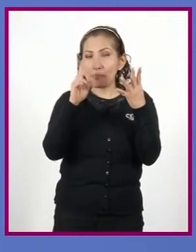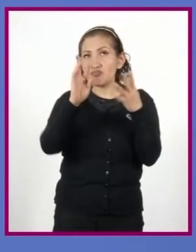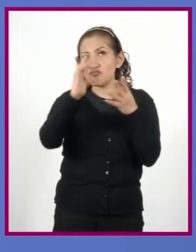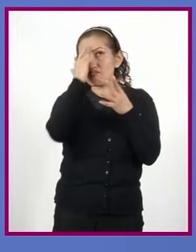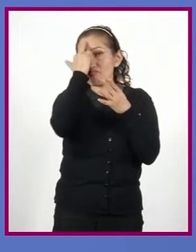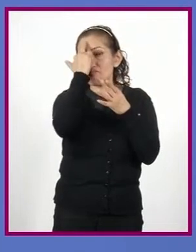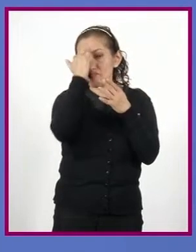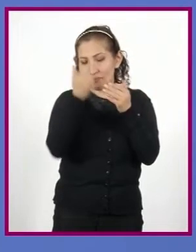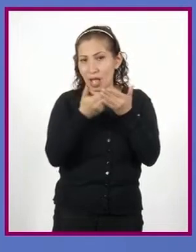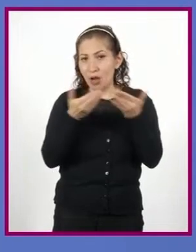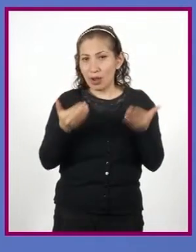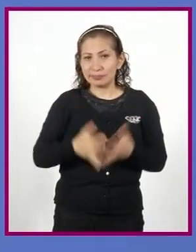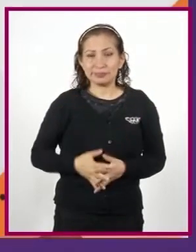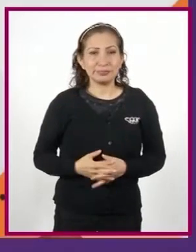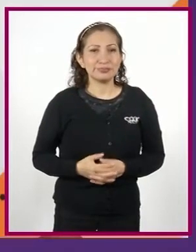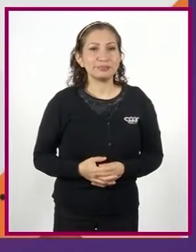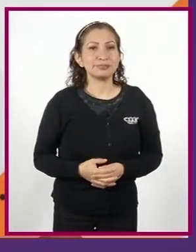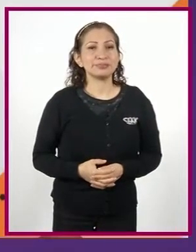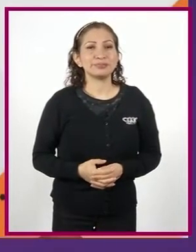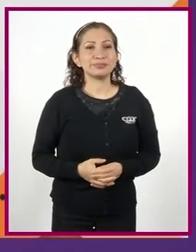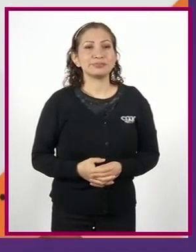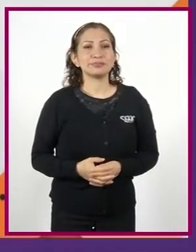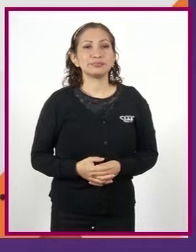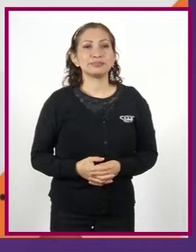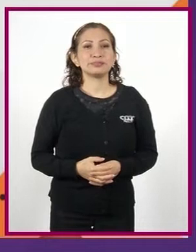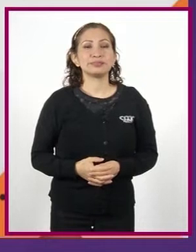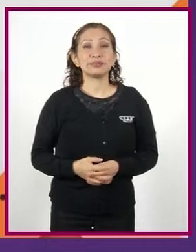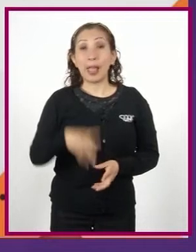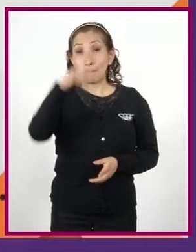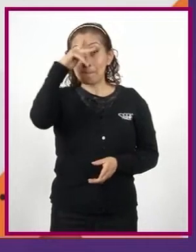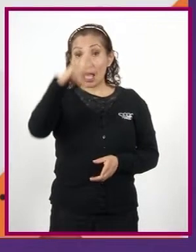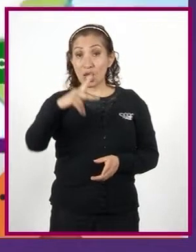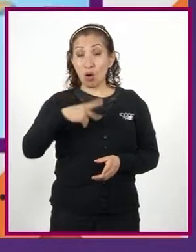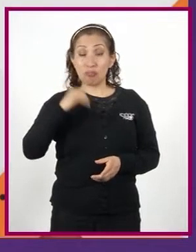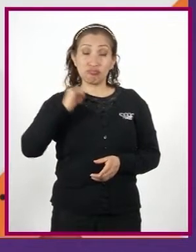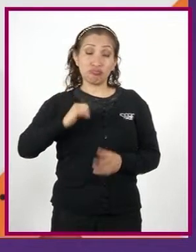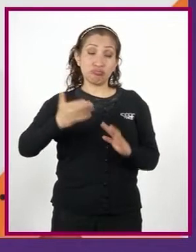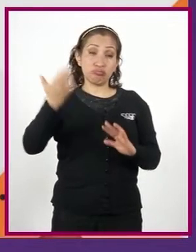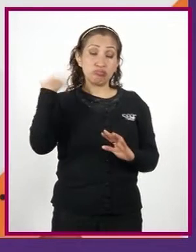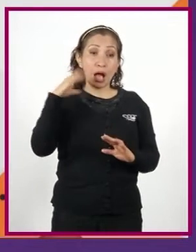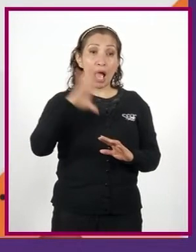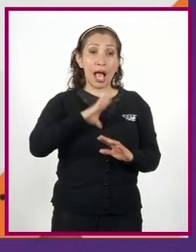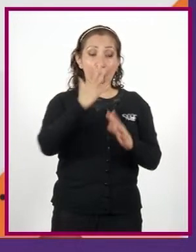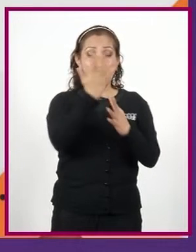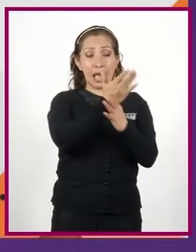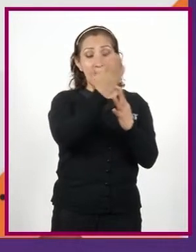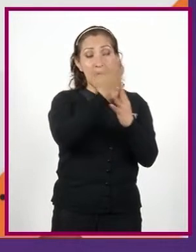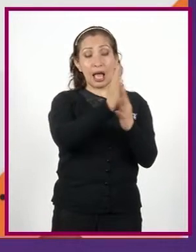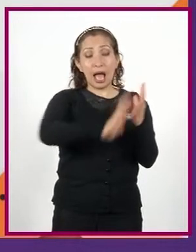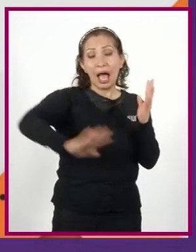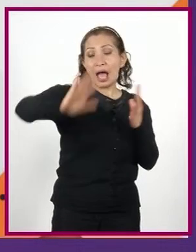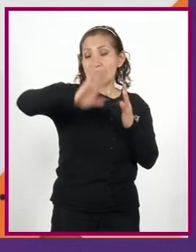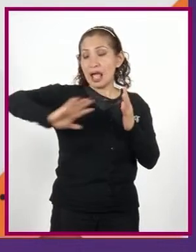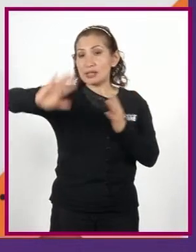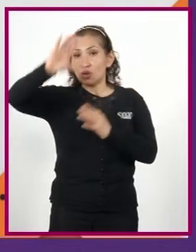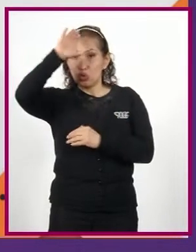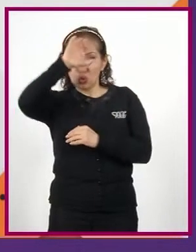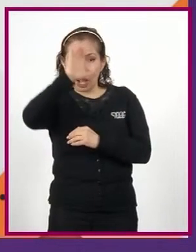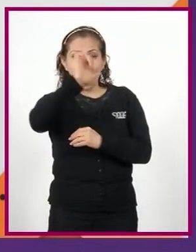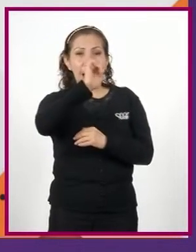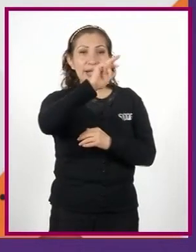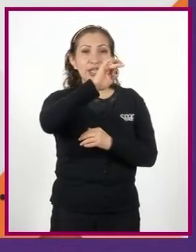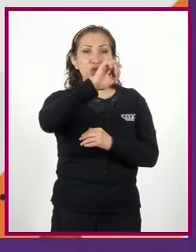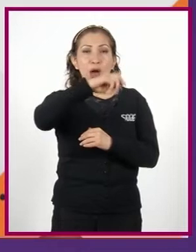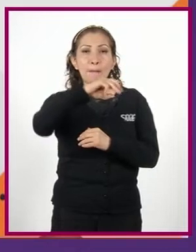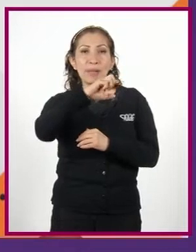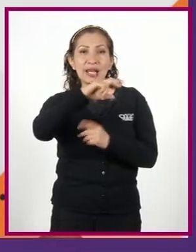recordar a continuación. El México antiguo se divide en 3 superáreas culturales: